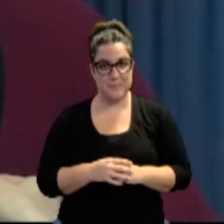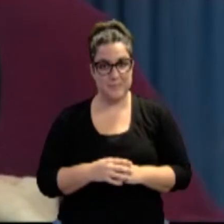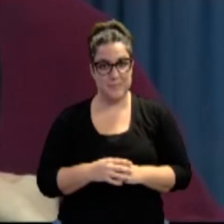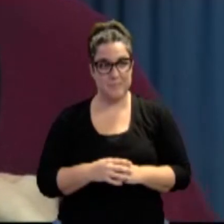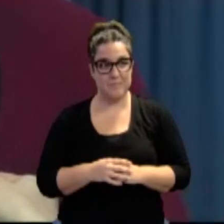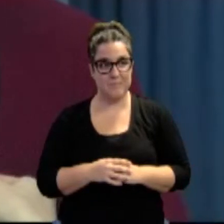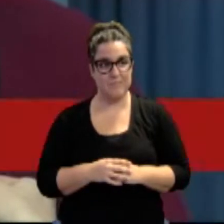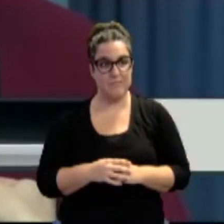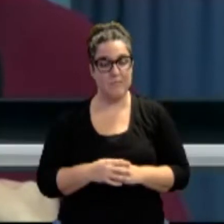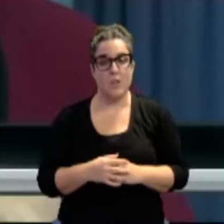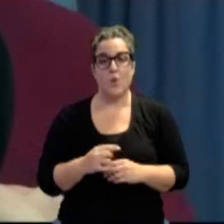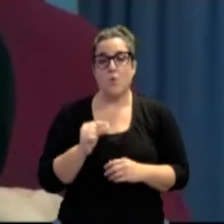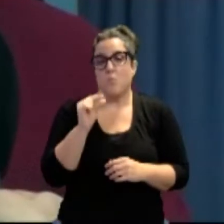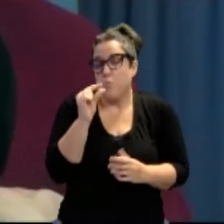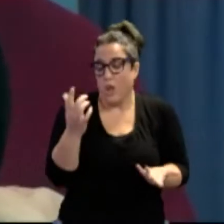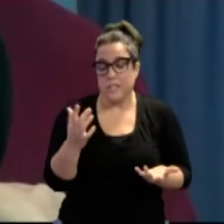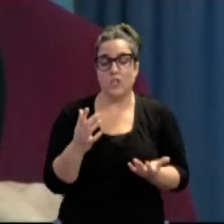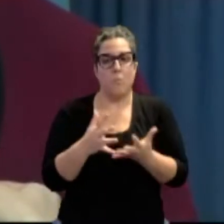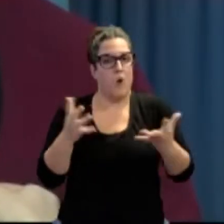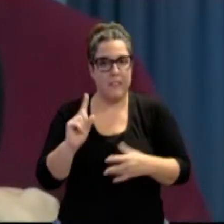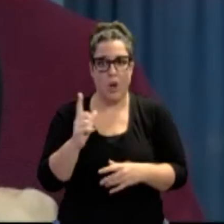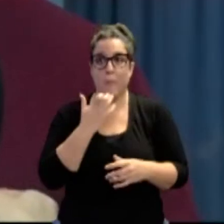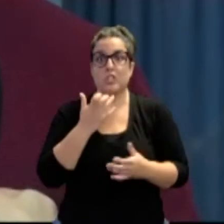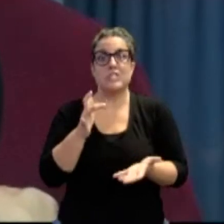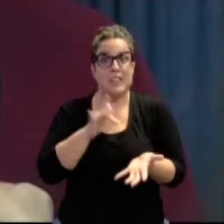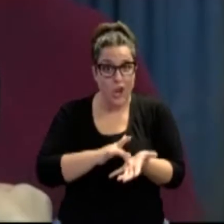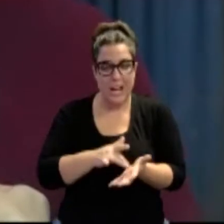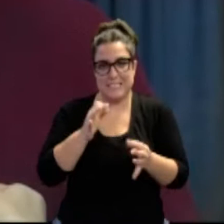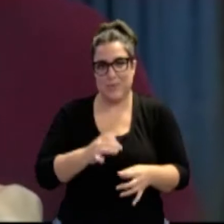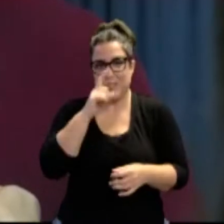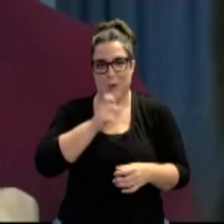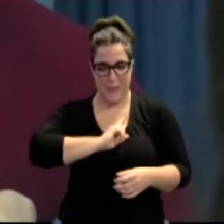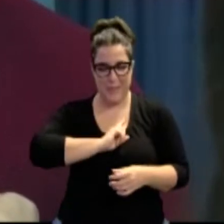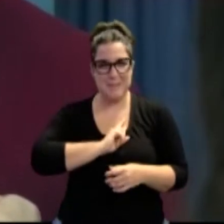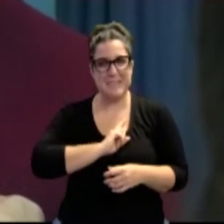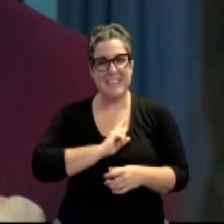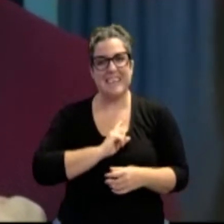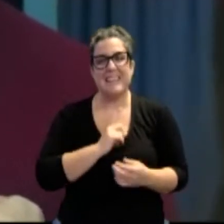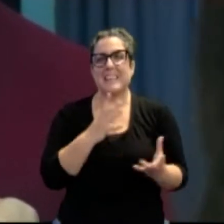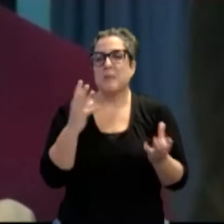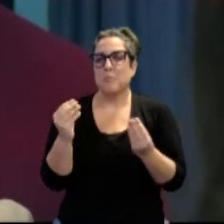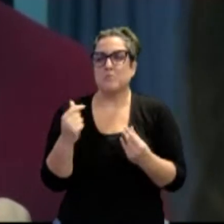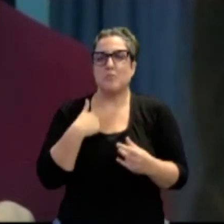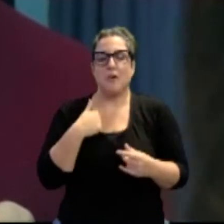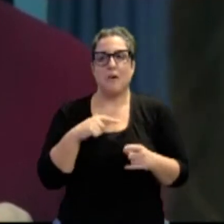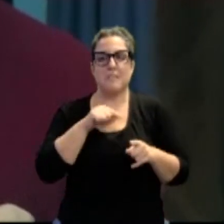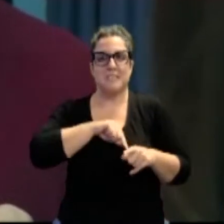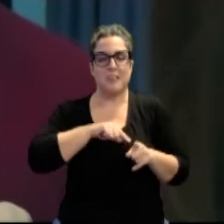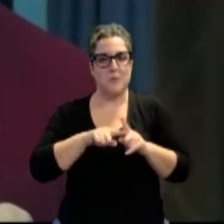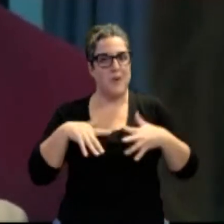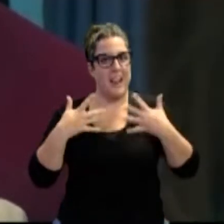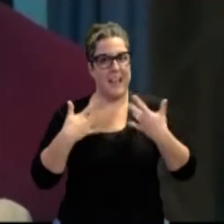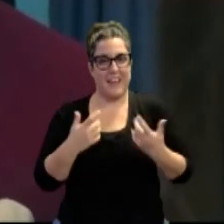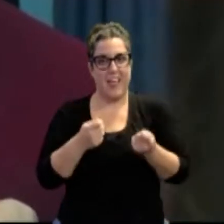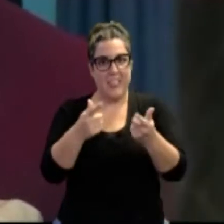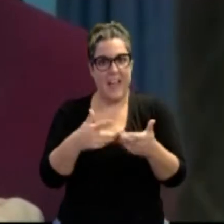Es un piquito muy grande, pero creo que al que le haya dado se acordará del mío y también, sí. Me alegro mucho, por lo menos te entra subidón. Sinceramente, hacer un subidón de dar